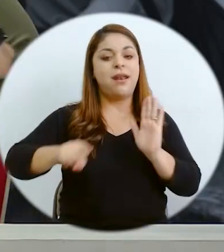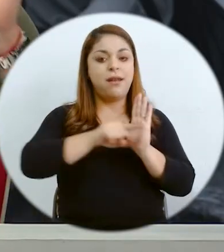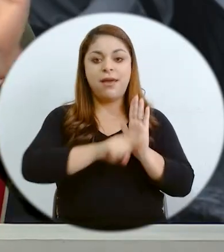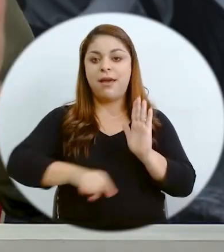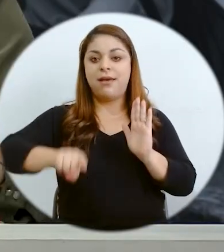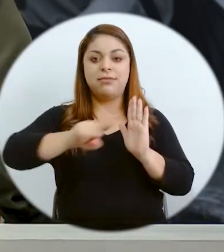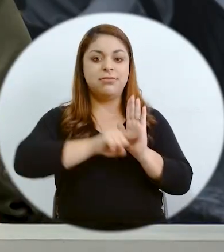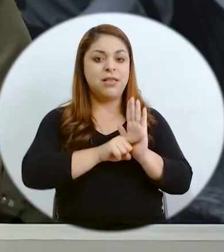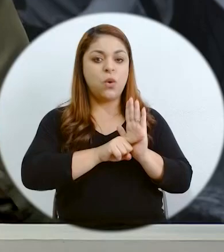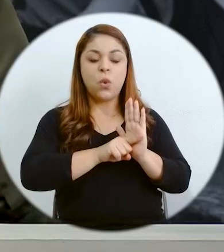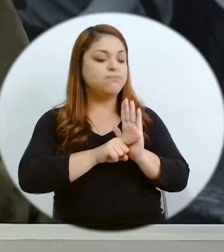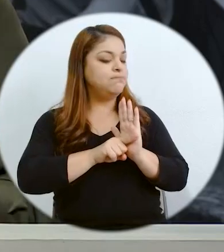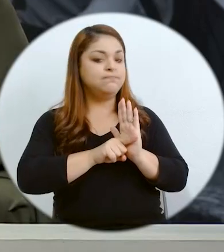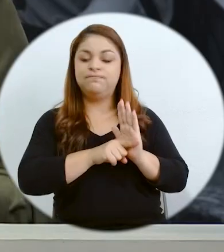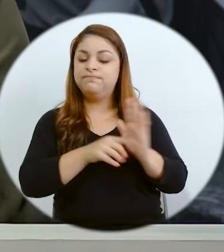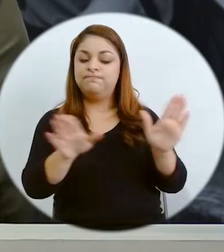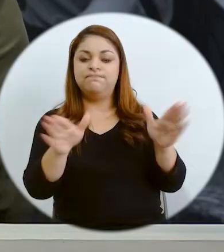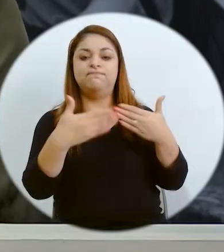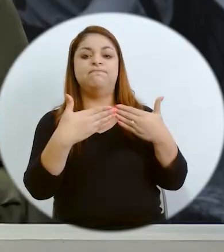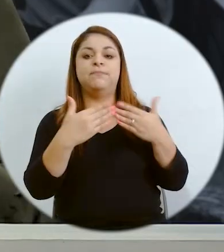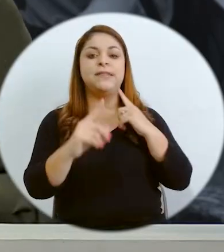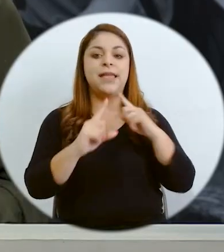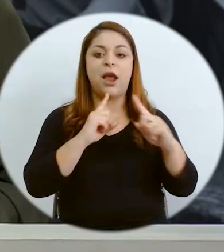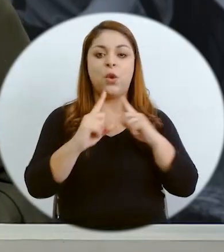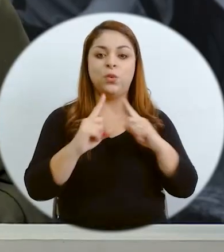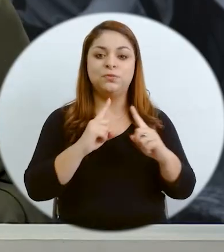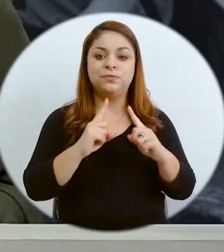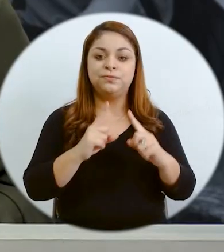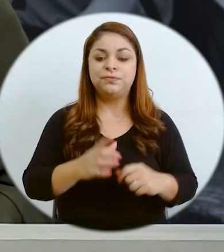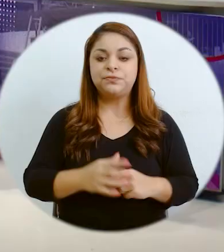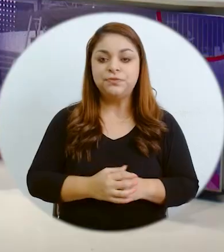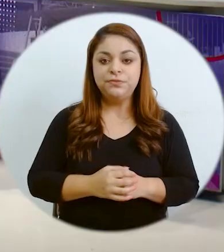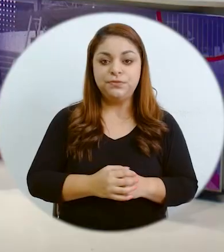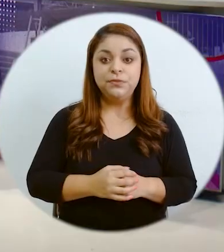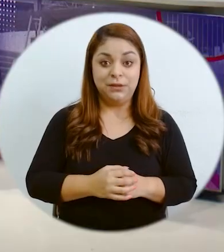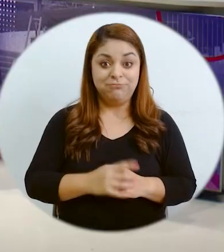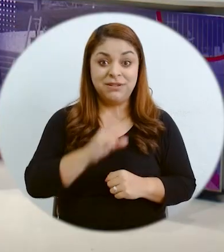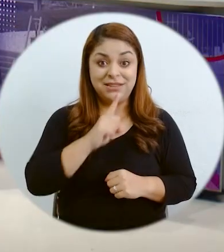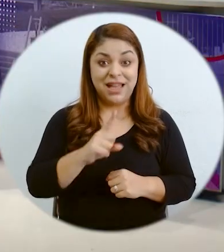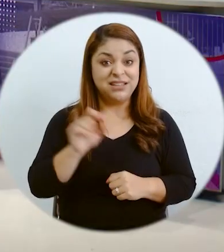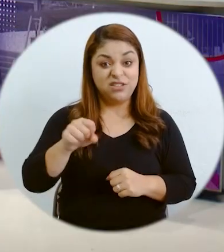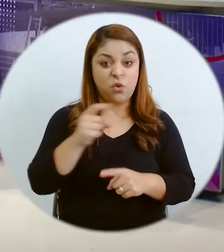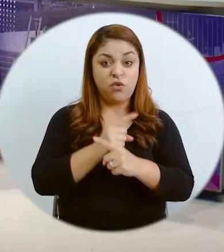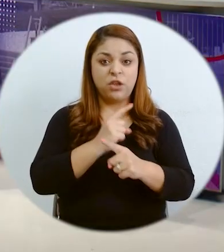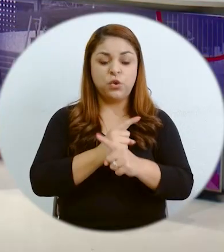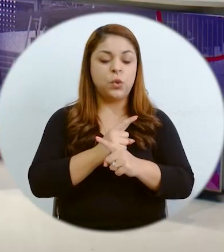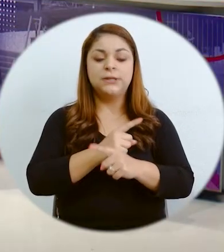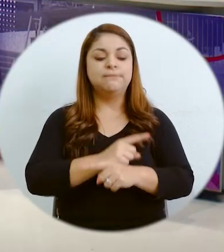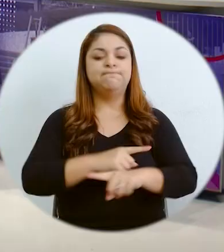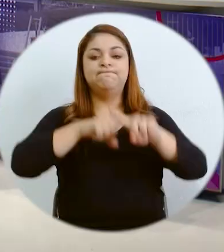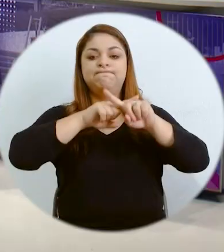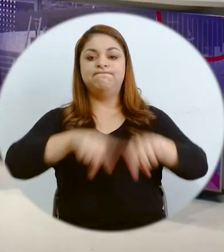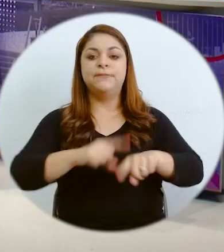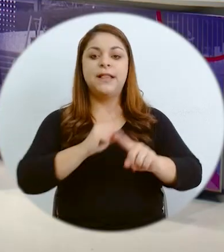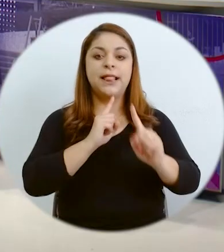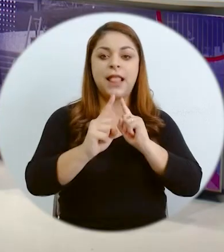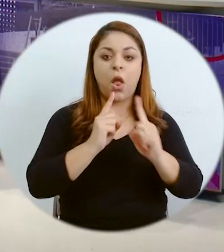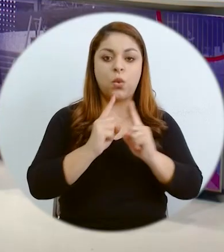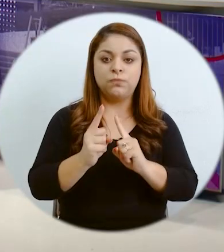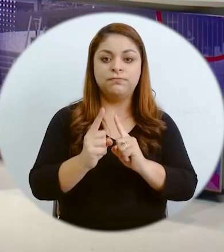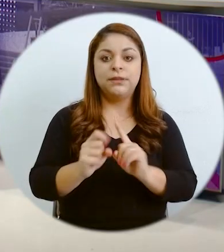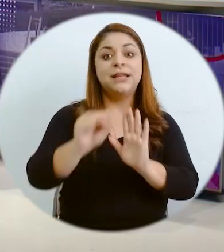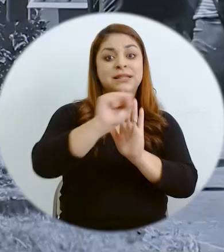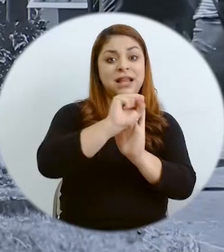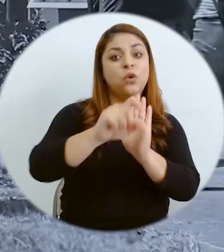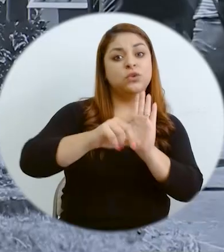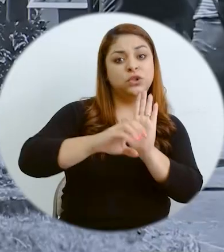tenido una recepción muy negativa a la apertura del diálogo. Sí, sobre ese tema es prácticamente nulo el diálogo, e incluso